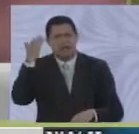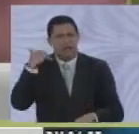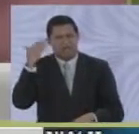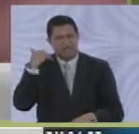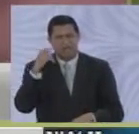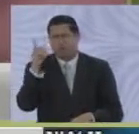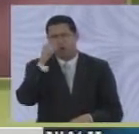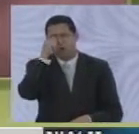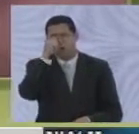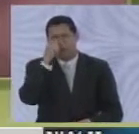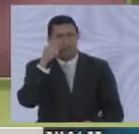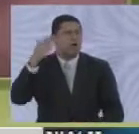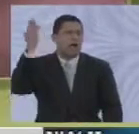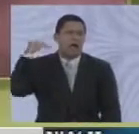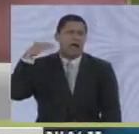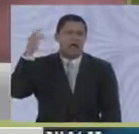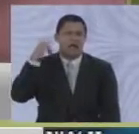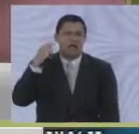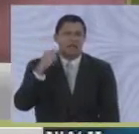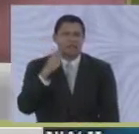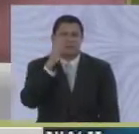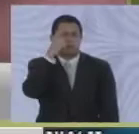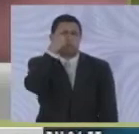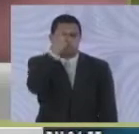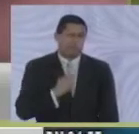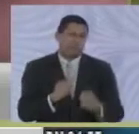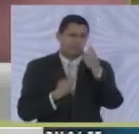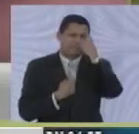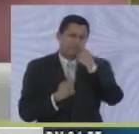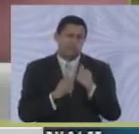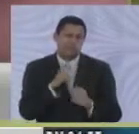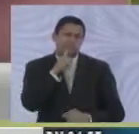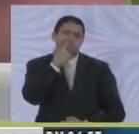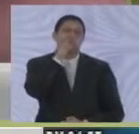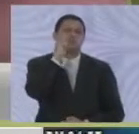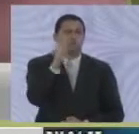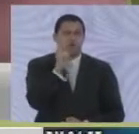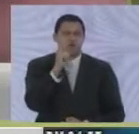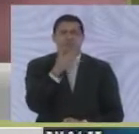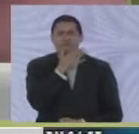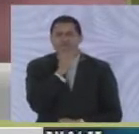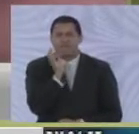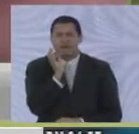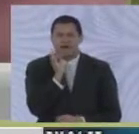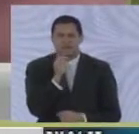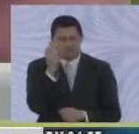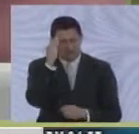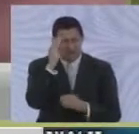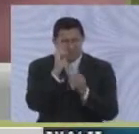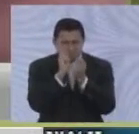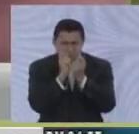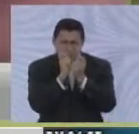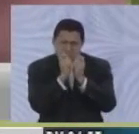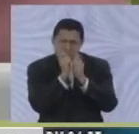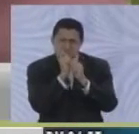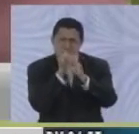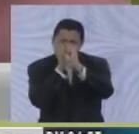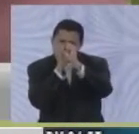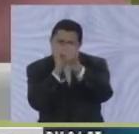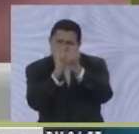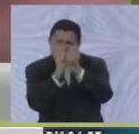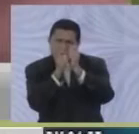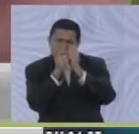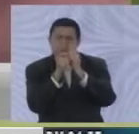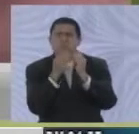esa cirugía que era extraer el cornete o turbinectomía. Ahora se remodela el cornete porque se sabe que el cornete es una